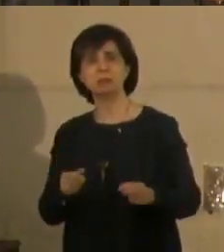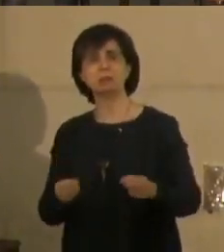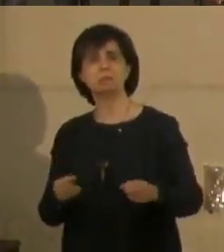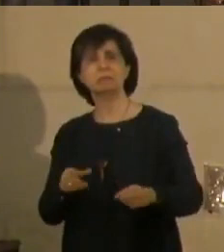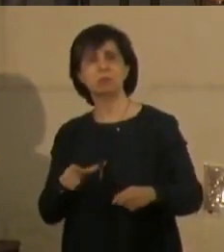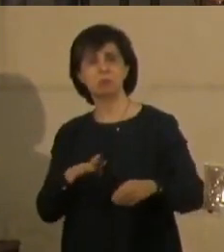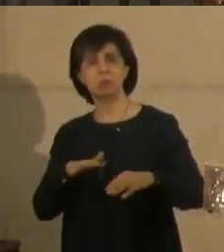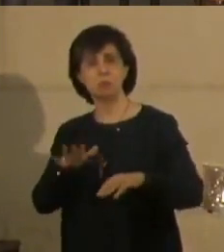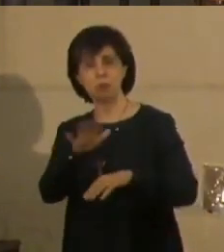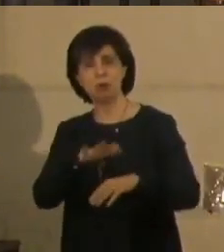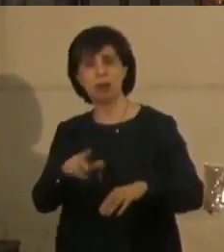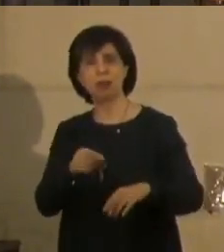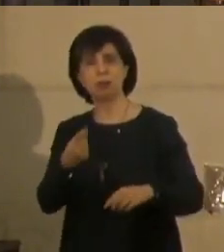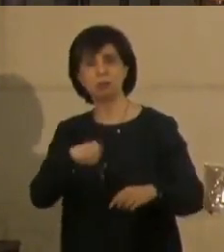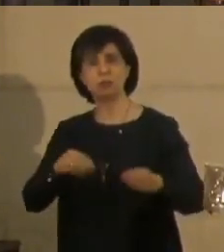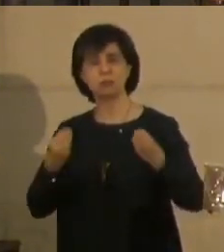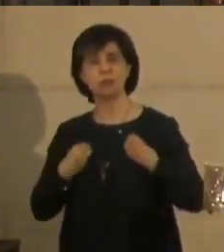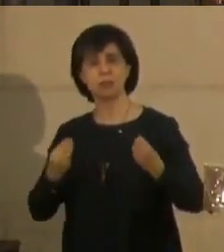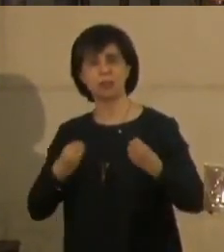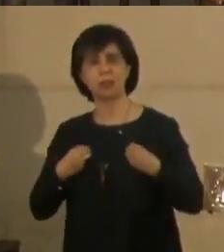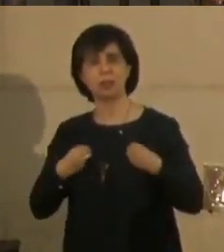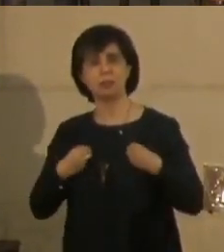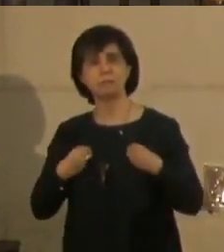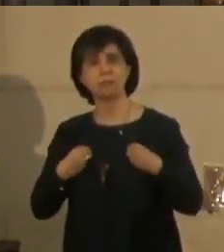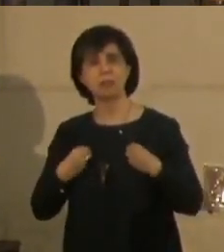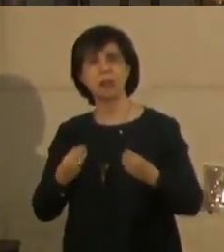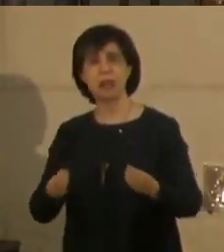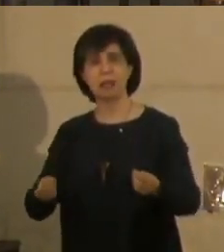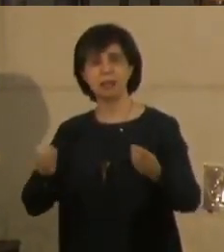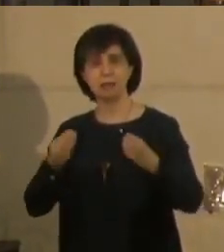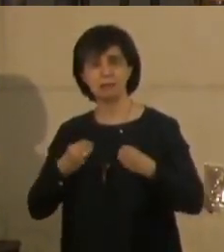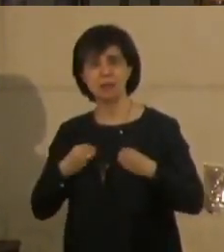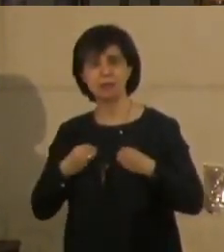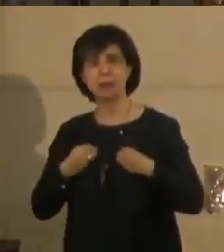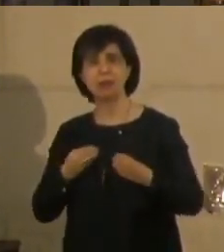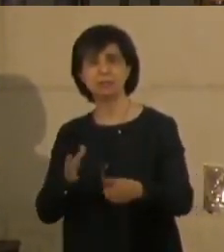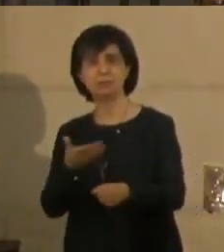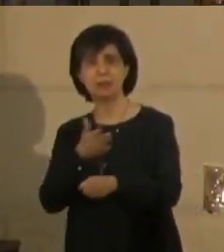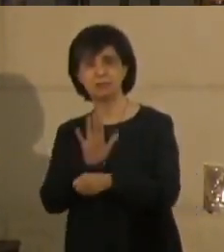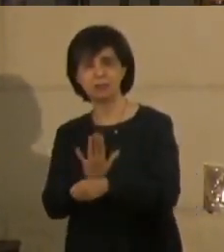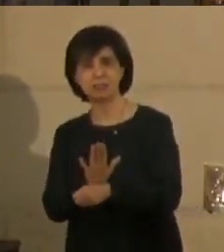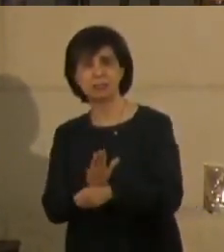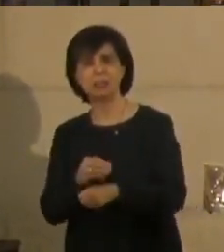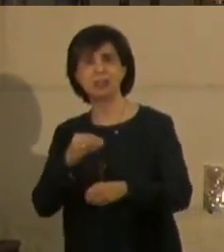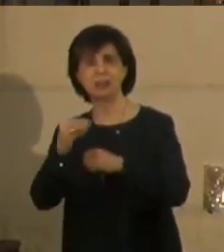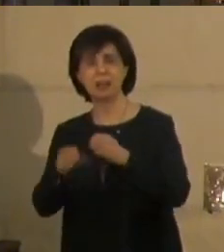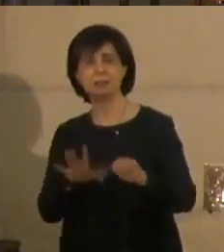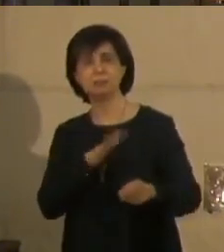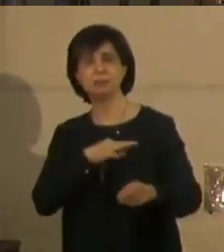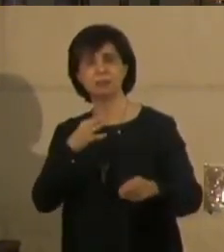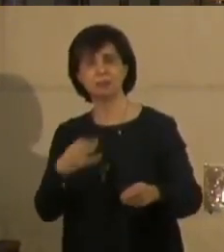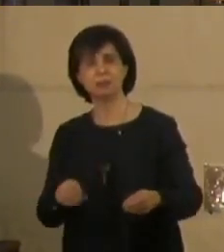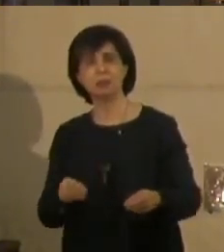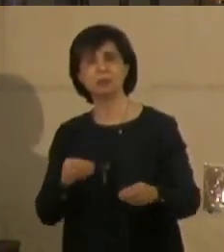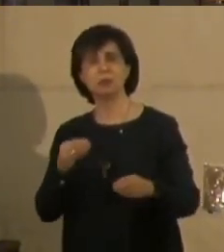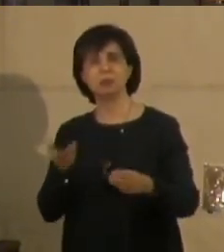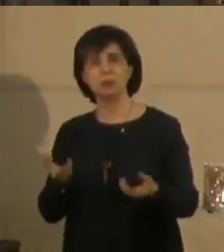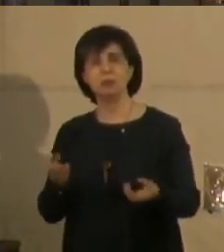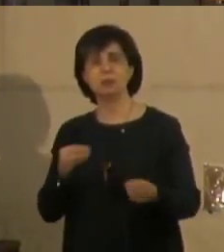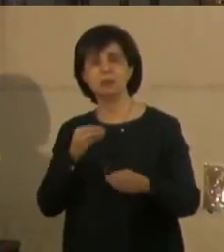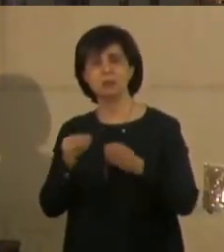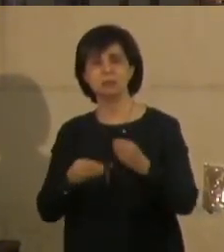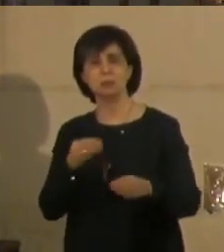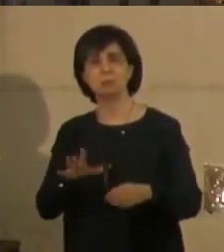vida, porque esa vida de Cristo en nosotros se manifestará y hará posible lo que hizo